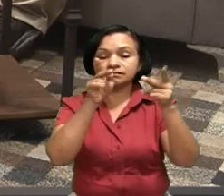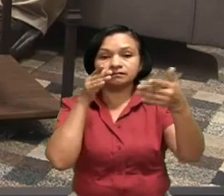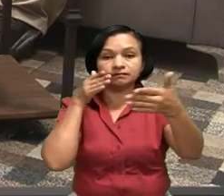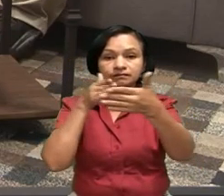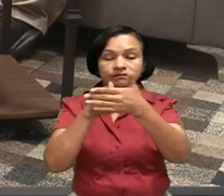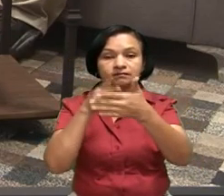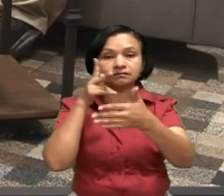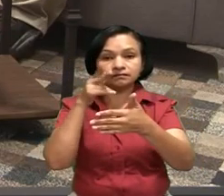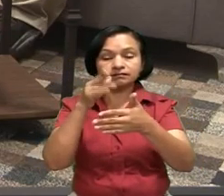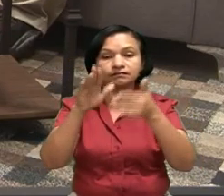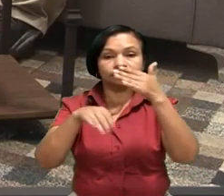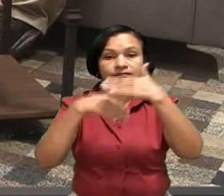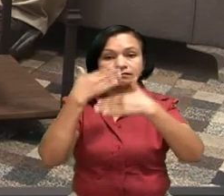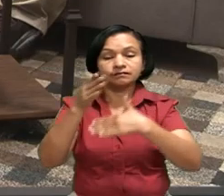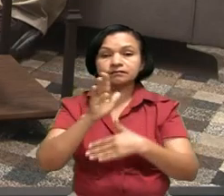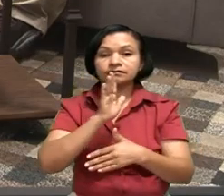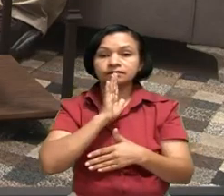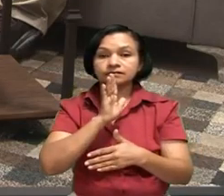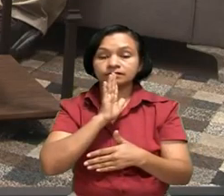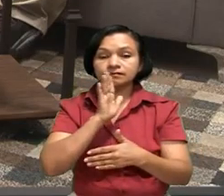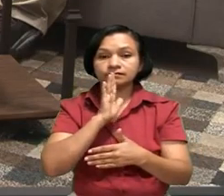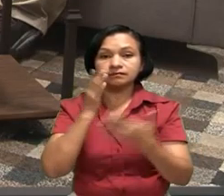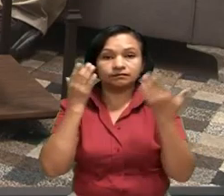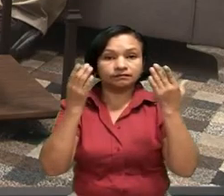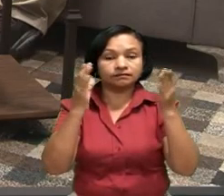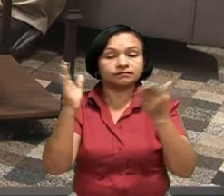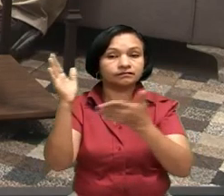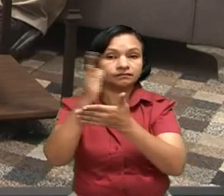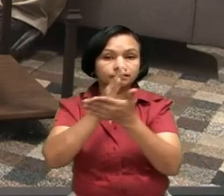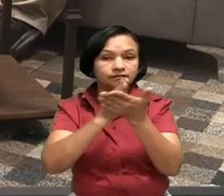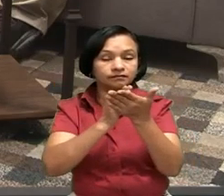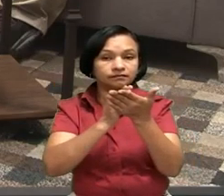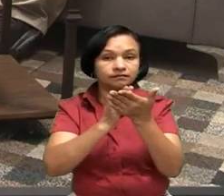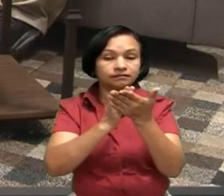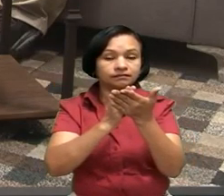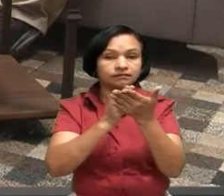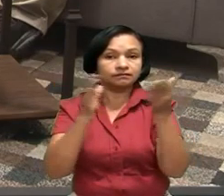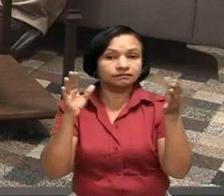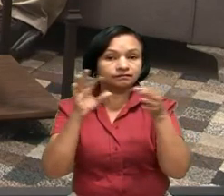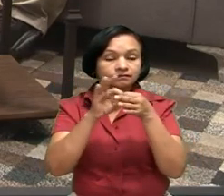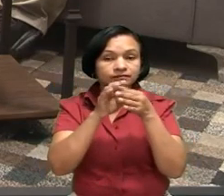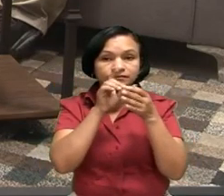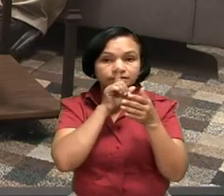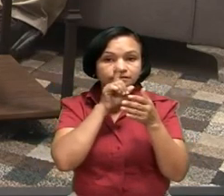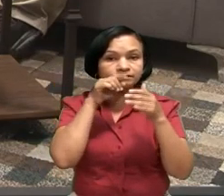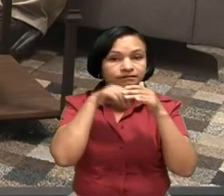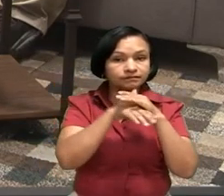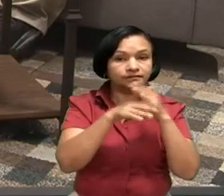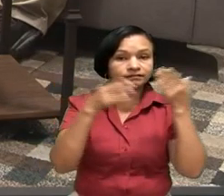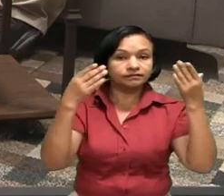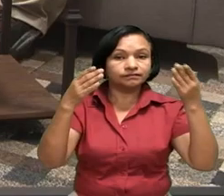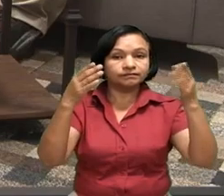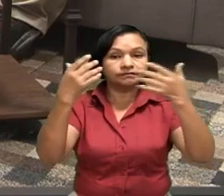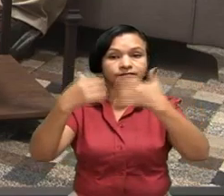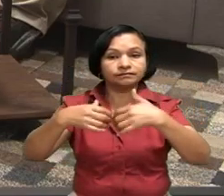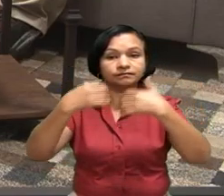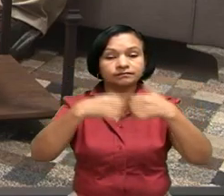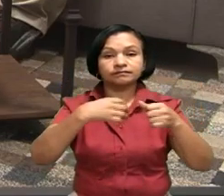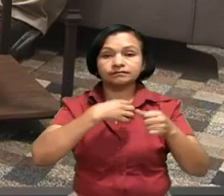pero al volver quisiera que habláramos de esos intereses que de vez en vez se ven muy ocultos porque se tratan de ver a las empresas